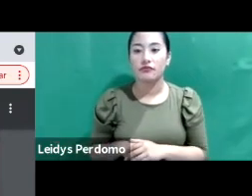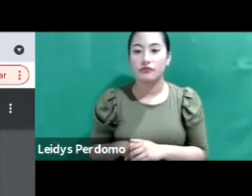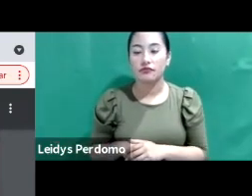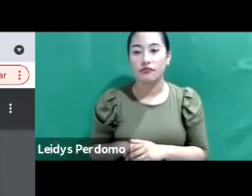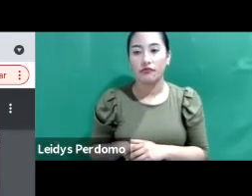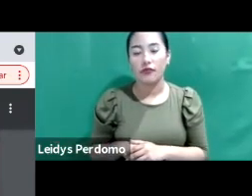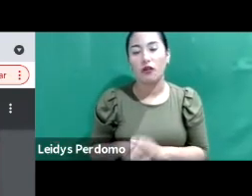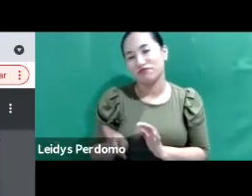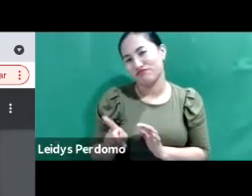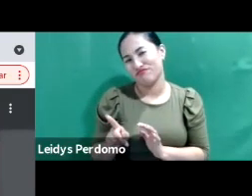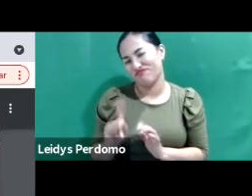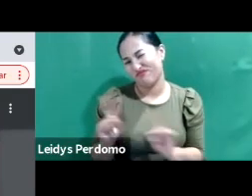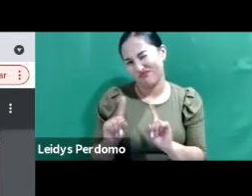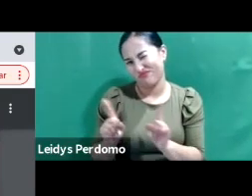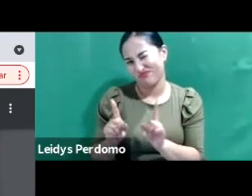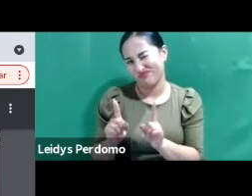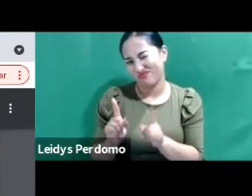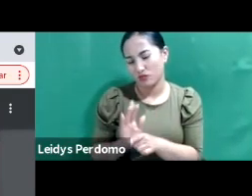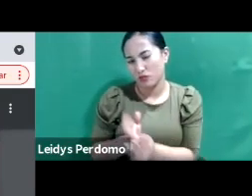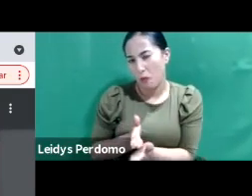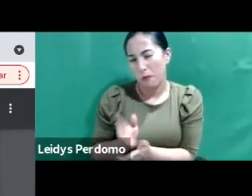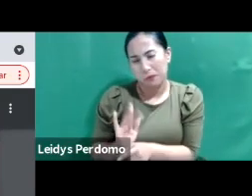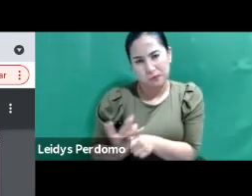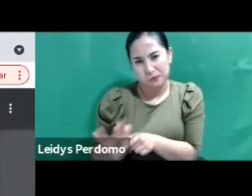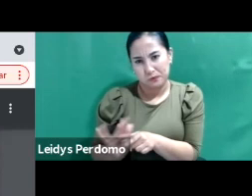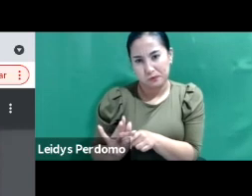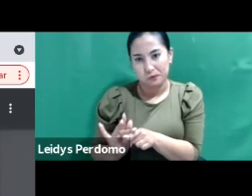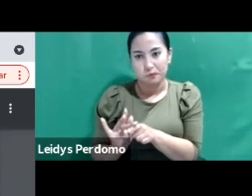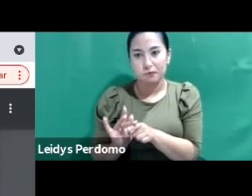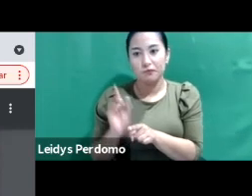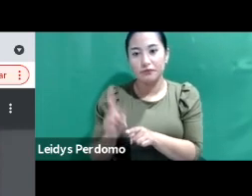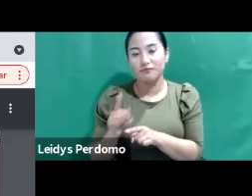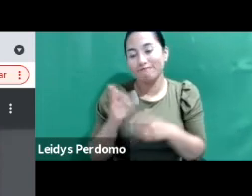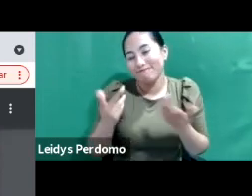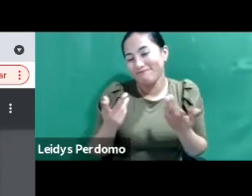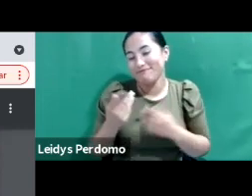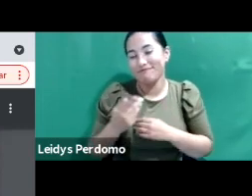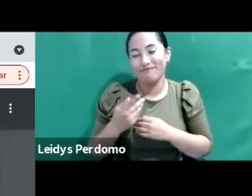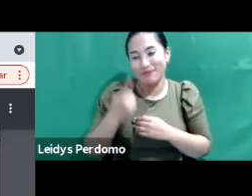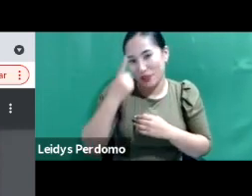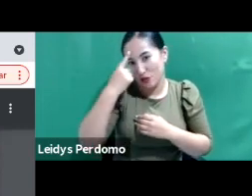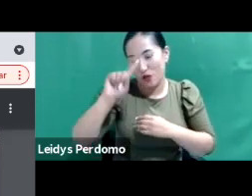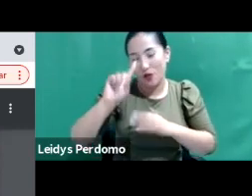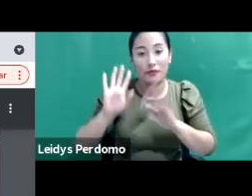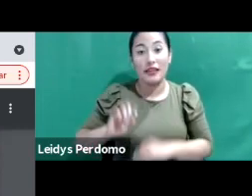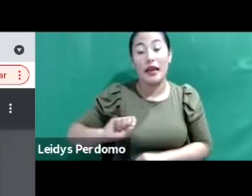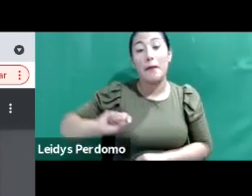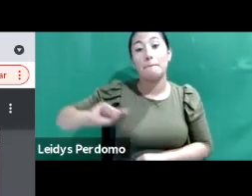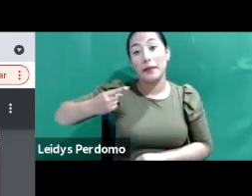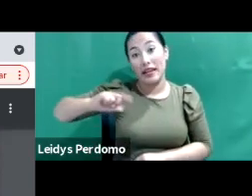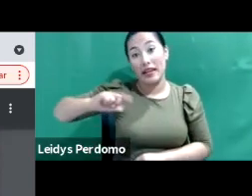digamos que todavía no va con la potencia y evidencia empírica, ¿vale? En este momento vamos con primera, segunda y tercera